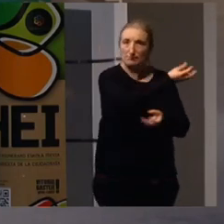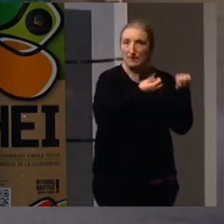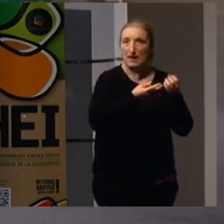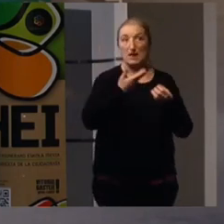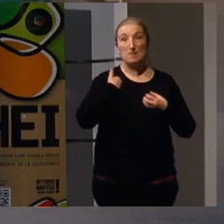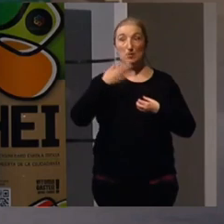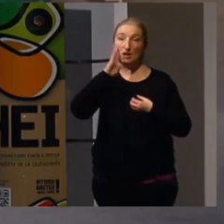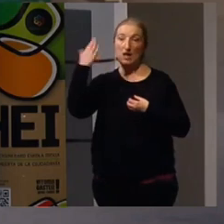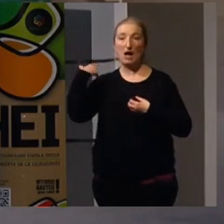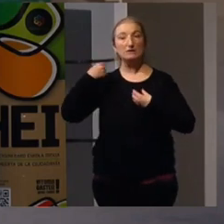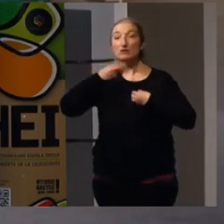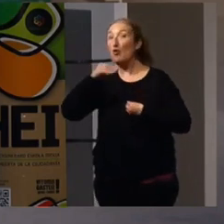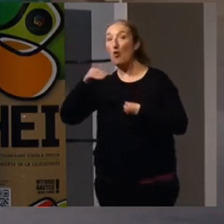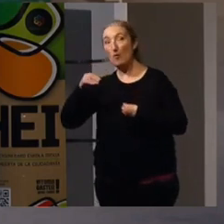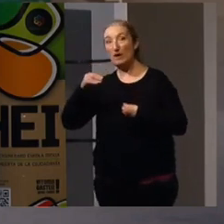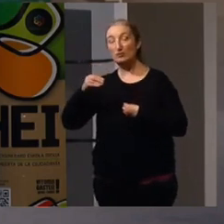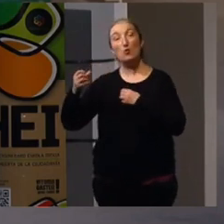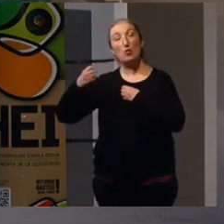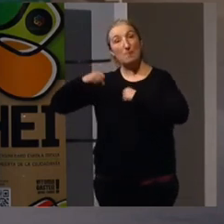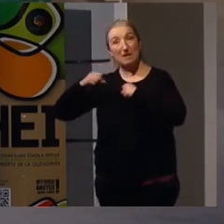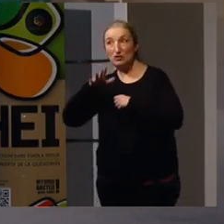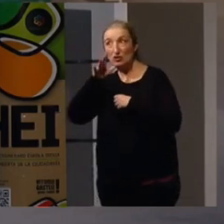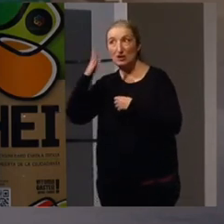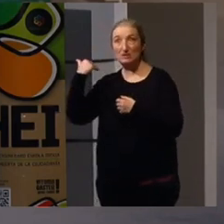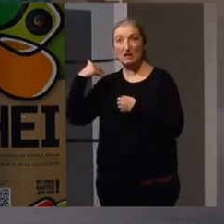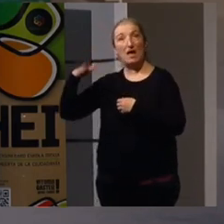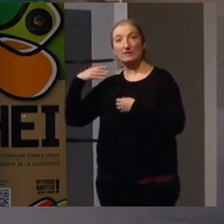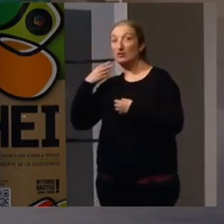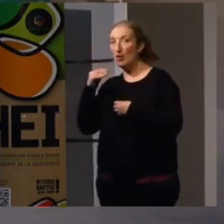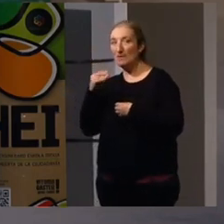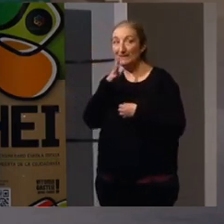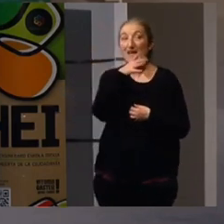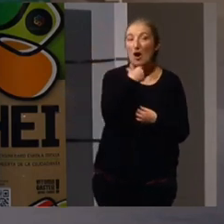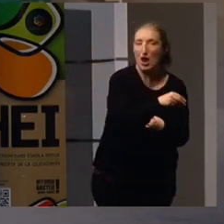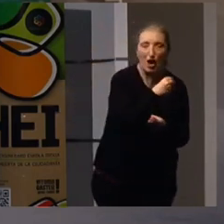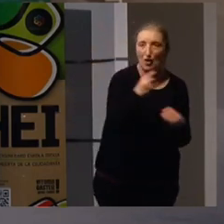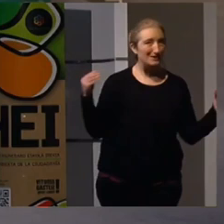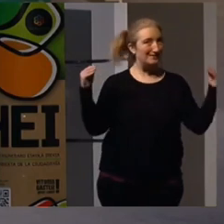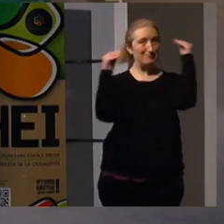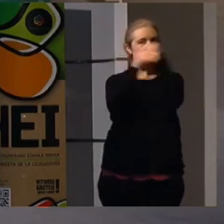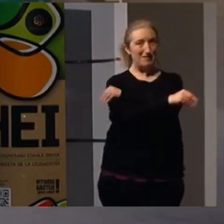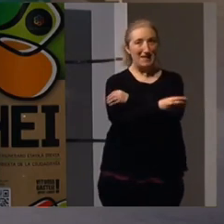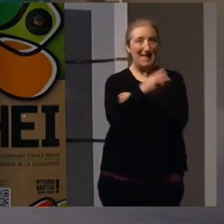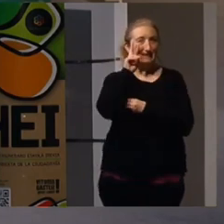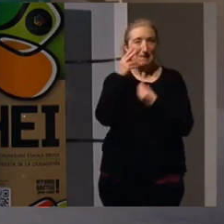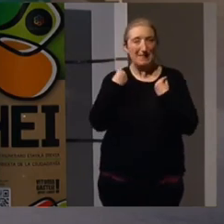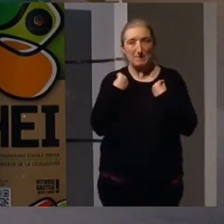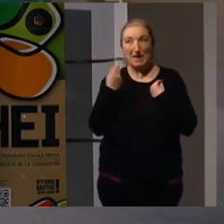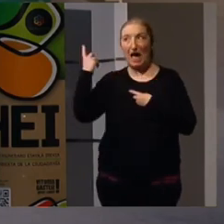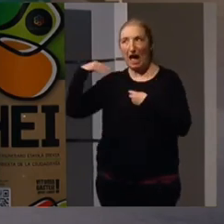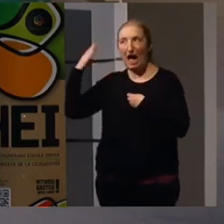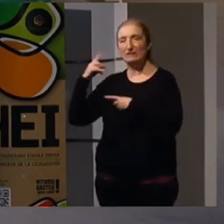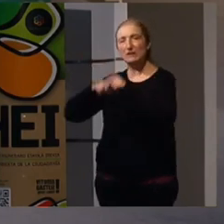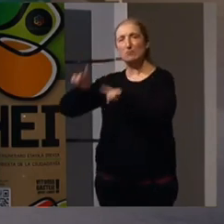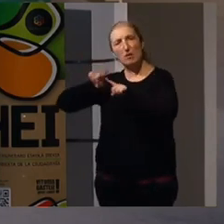las personas mayores vivieron en su juventud no se parece nada a lo que viven los jóvenes ahora. O sea, las personas mayores en su juventud, había un montón de